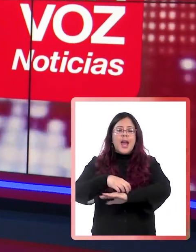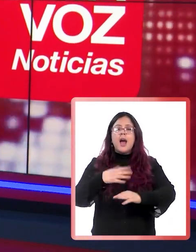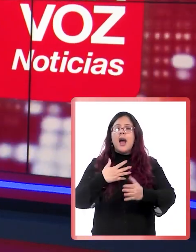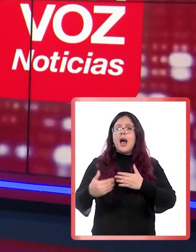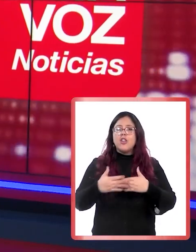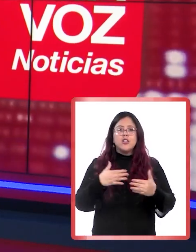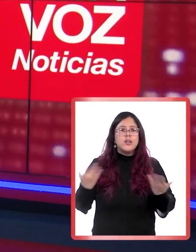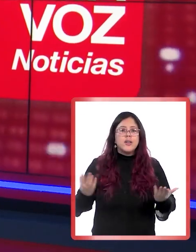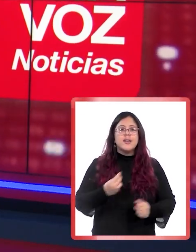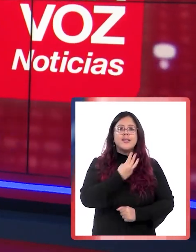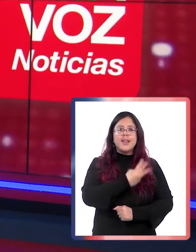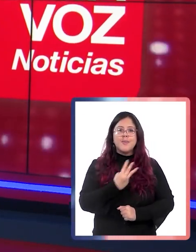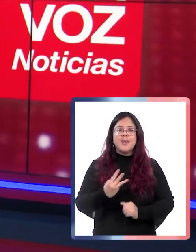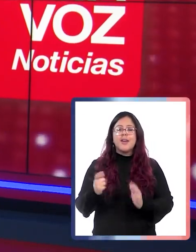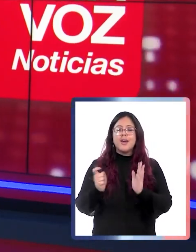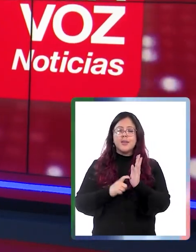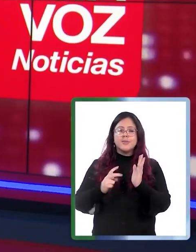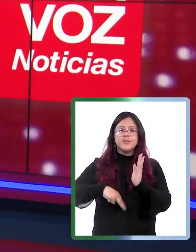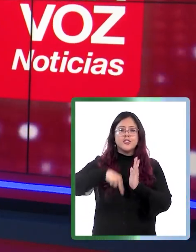web